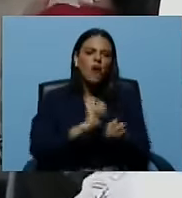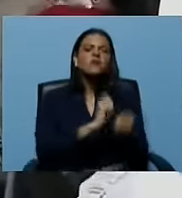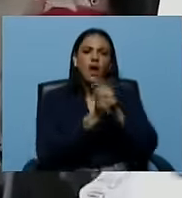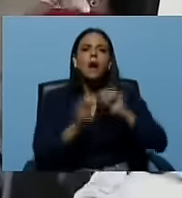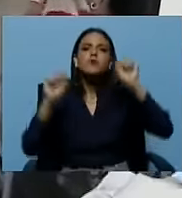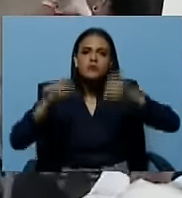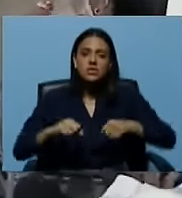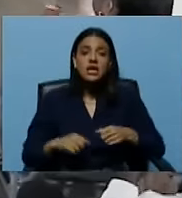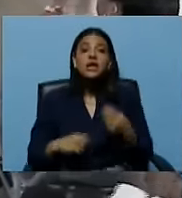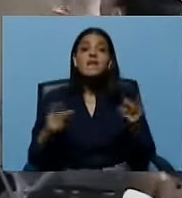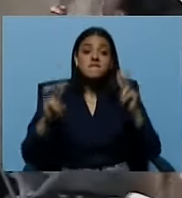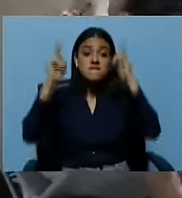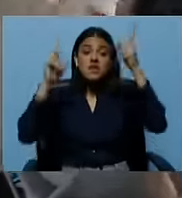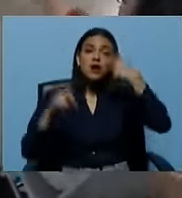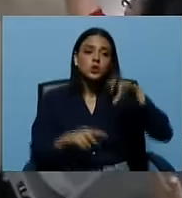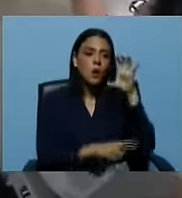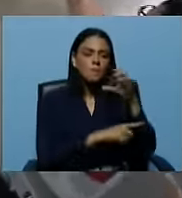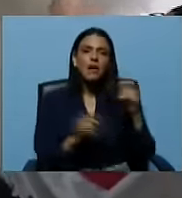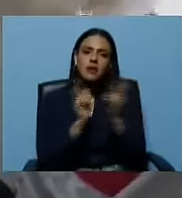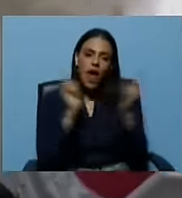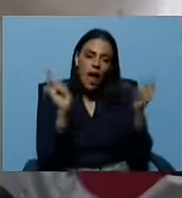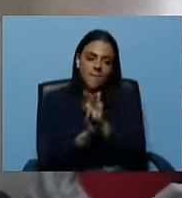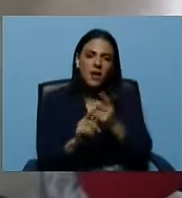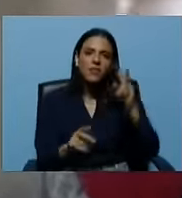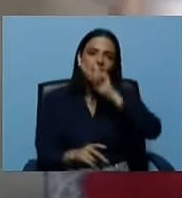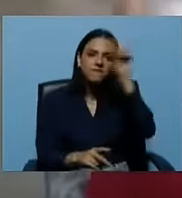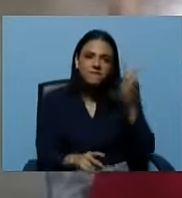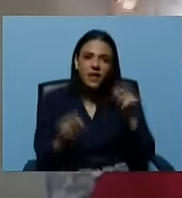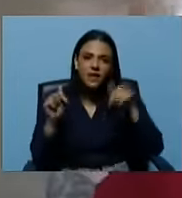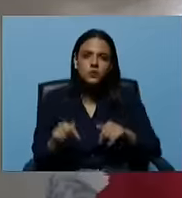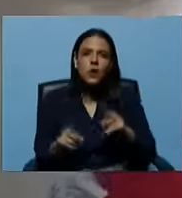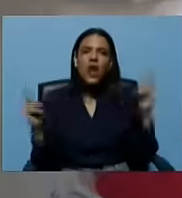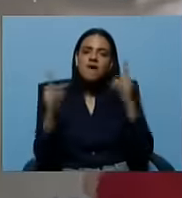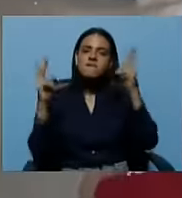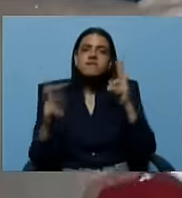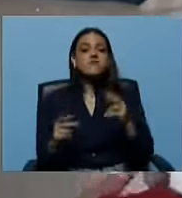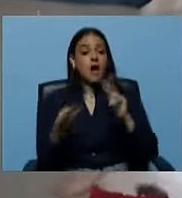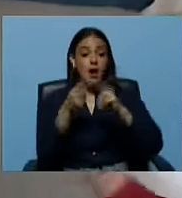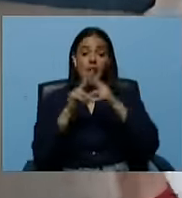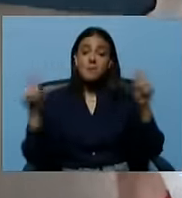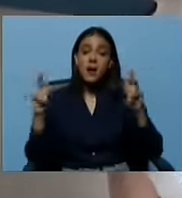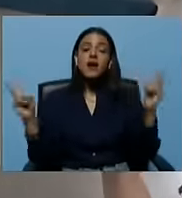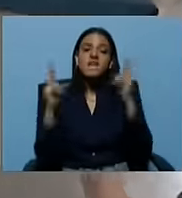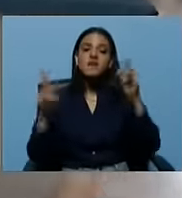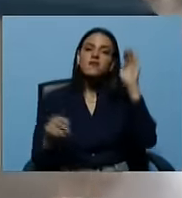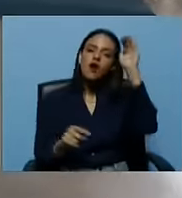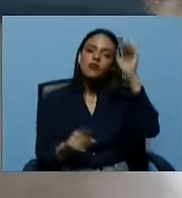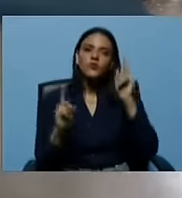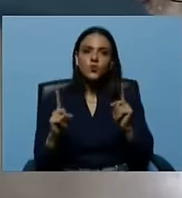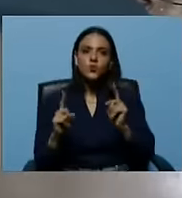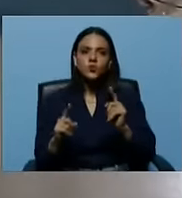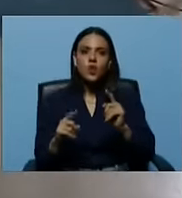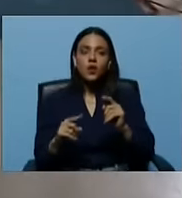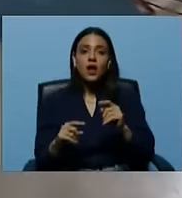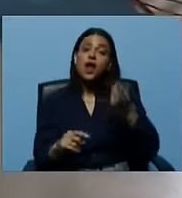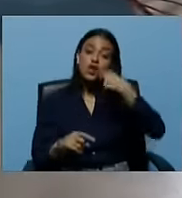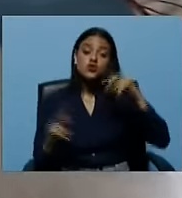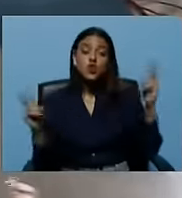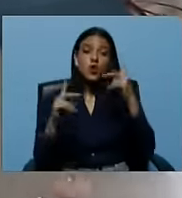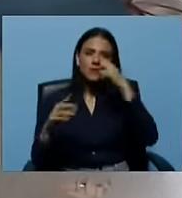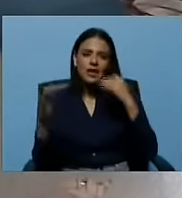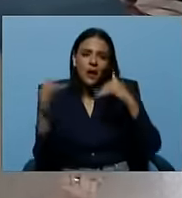nuestra patria amada Venezuela! ¡Que viva la paz! ¡Que viva! Y que viva el futuro. Hasta la victoria